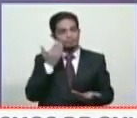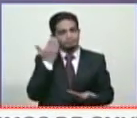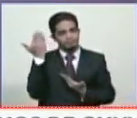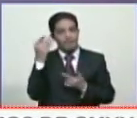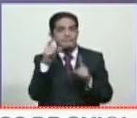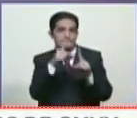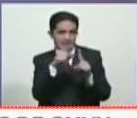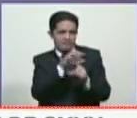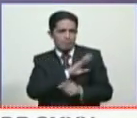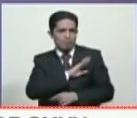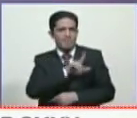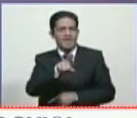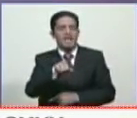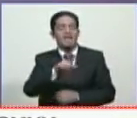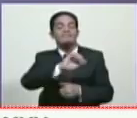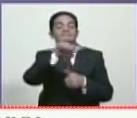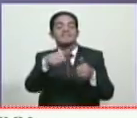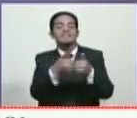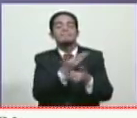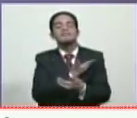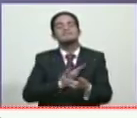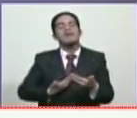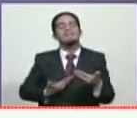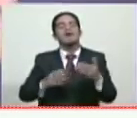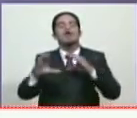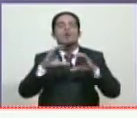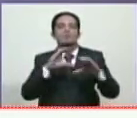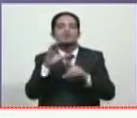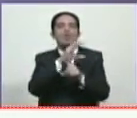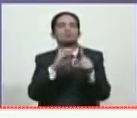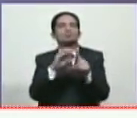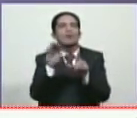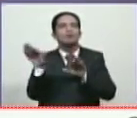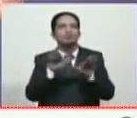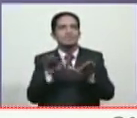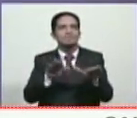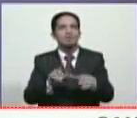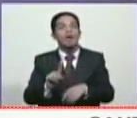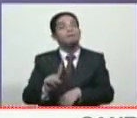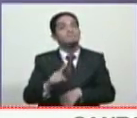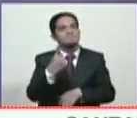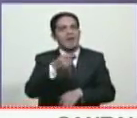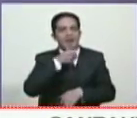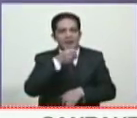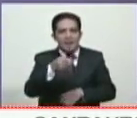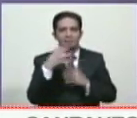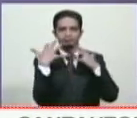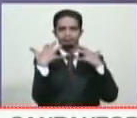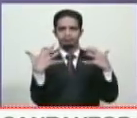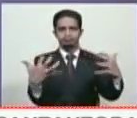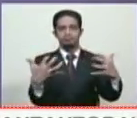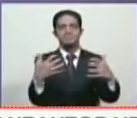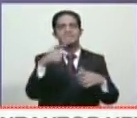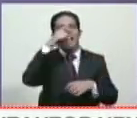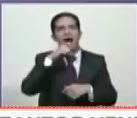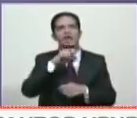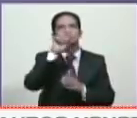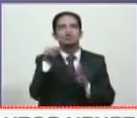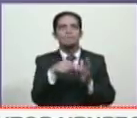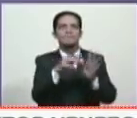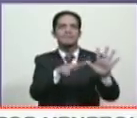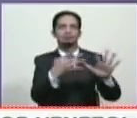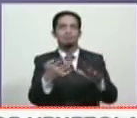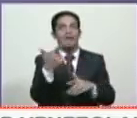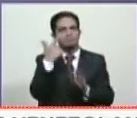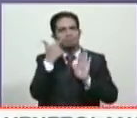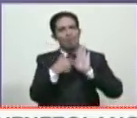del vicepresidente sectorial de Comunicación, Cultura y Turismo, Jorge Rodríguez, en esta primera rueda de prensa del año 2019. Realizaba un